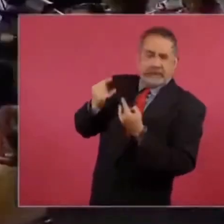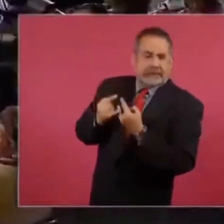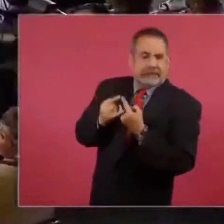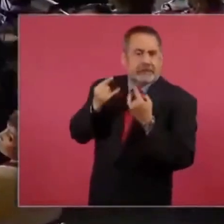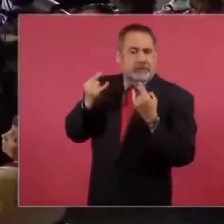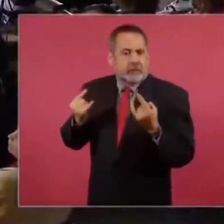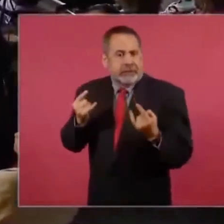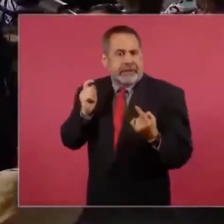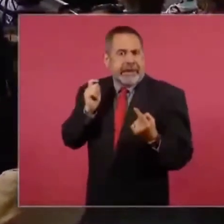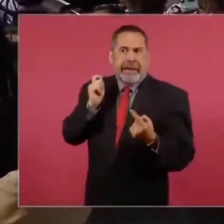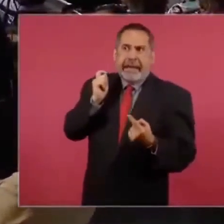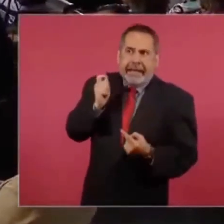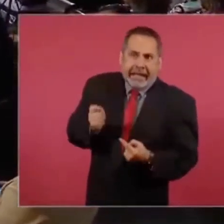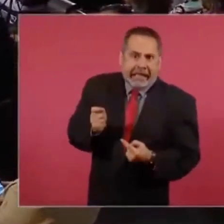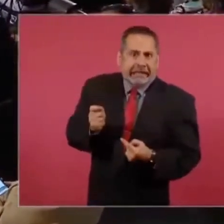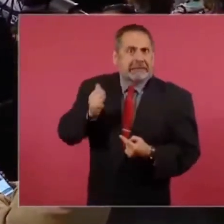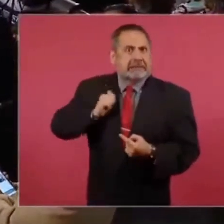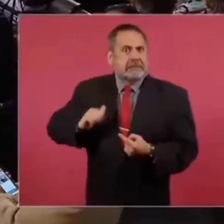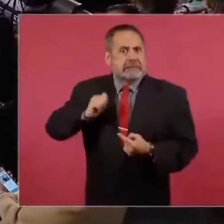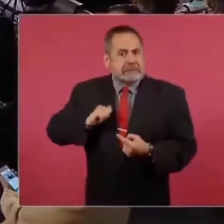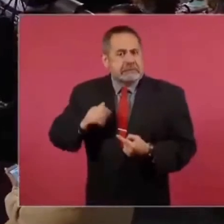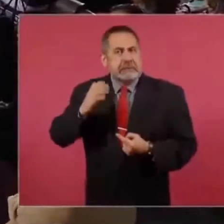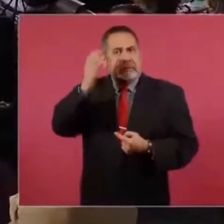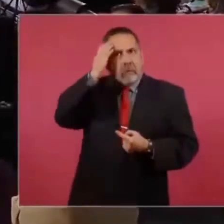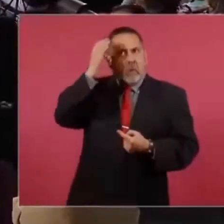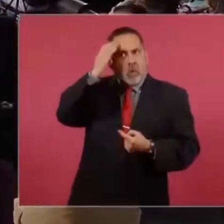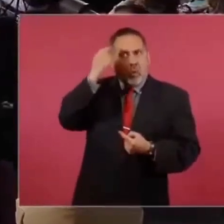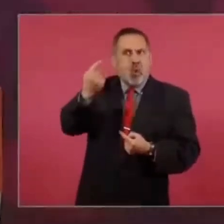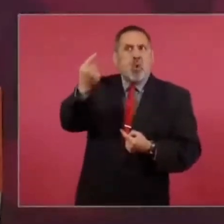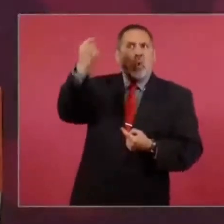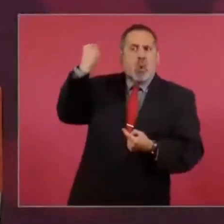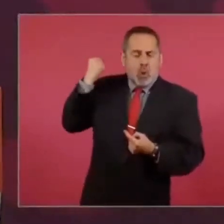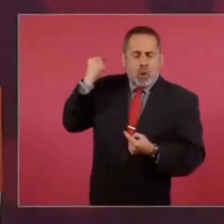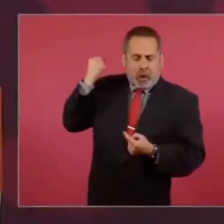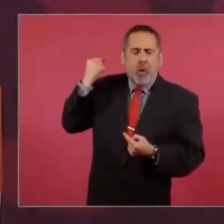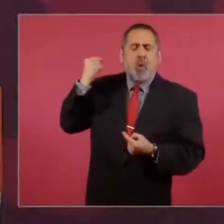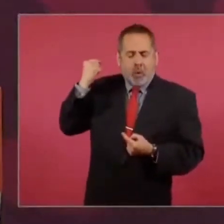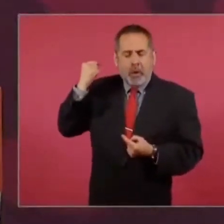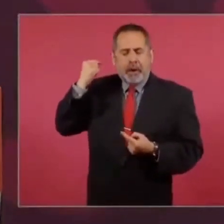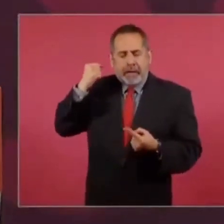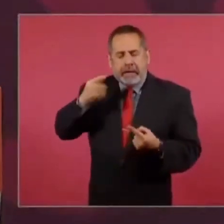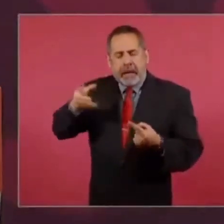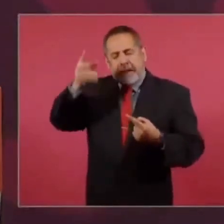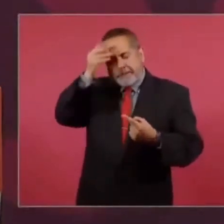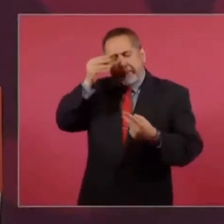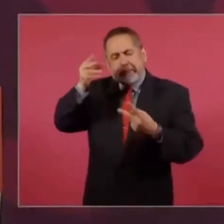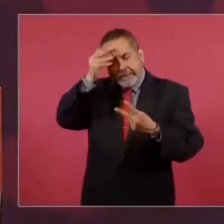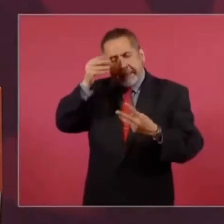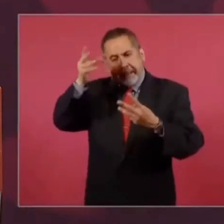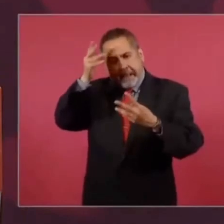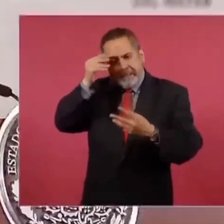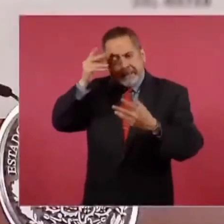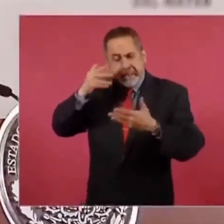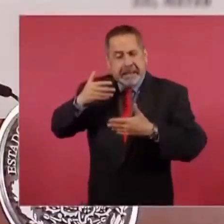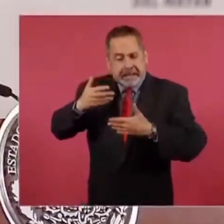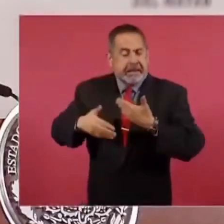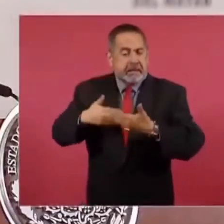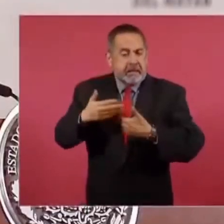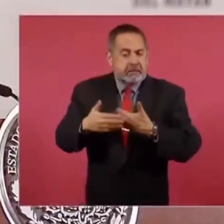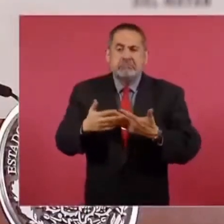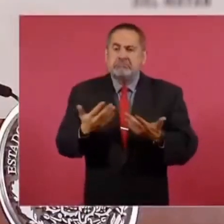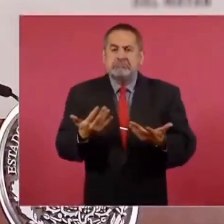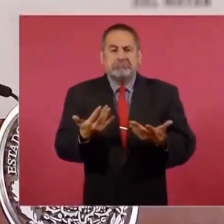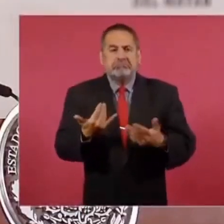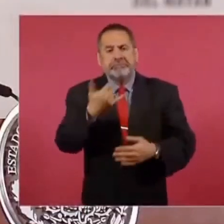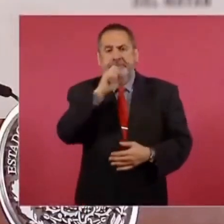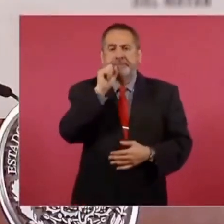el pasado para aprender de sus enseñanzas y también